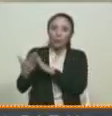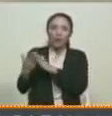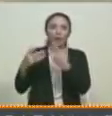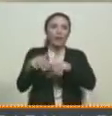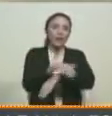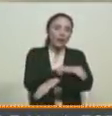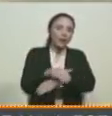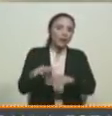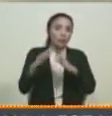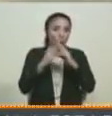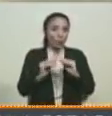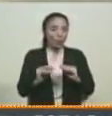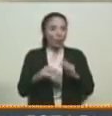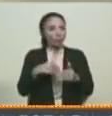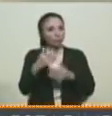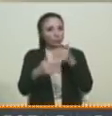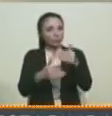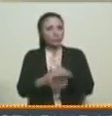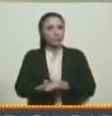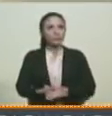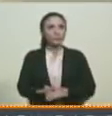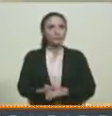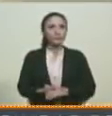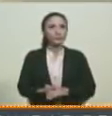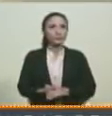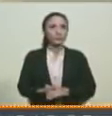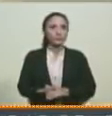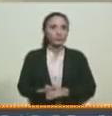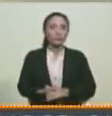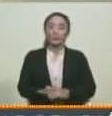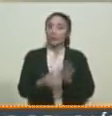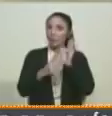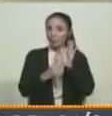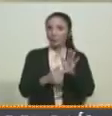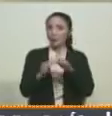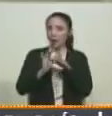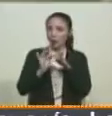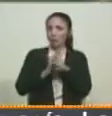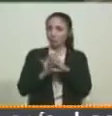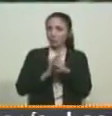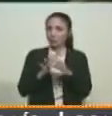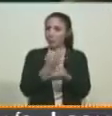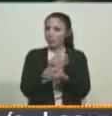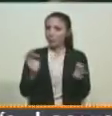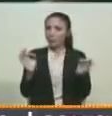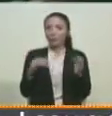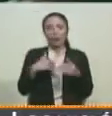calle, y ha demostrado funcionar, ese es el camino